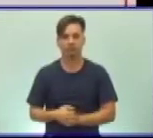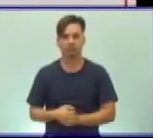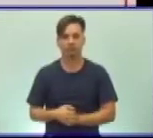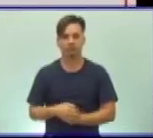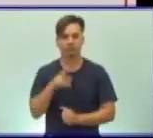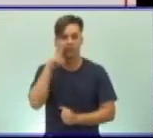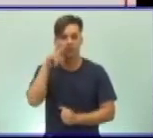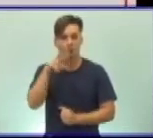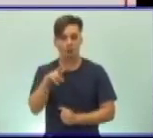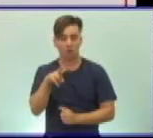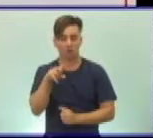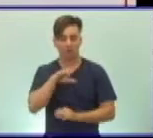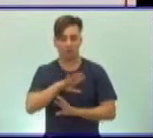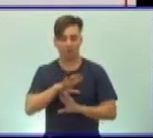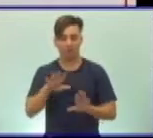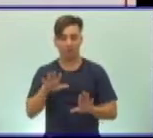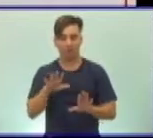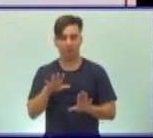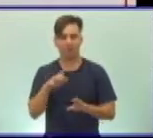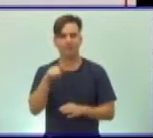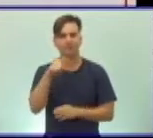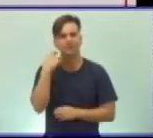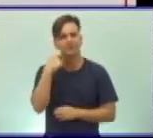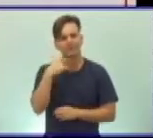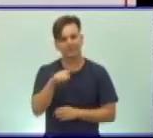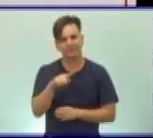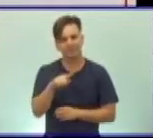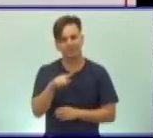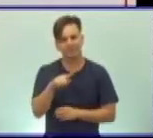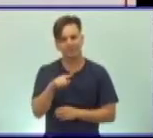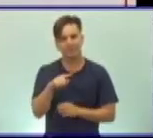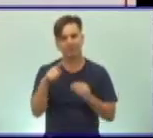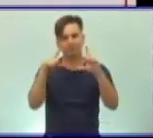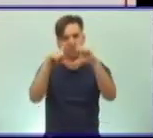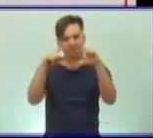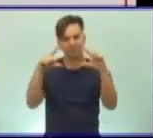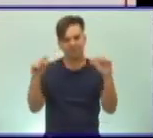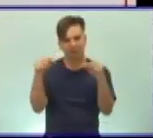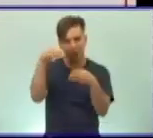observadores, se darán cuenta que también es la altura del triángulo